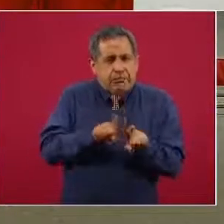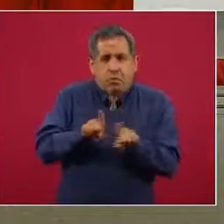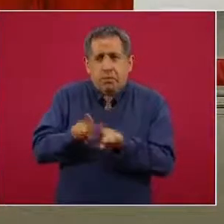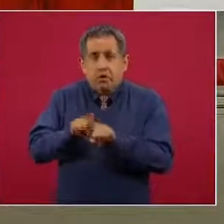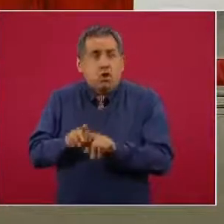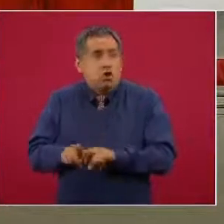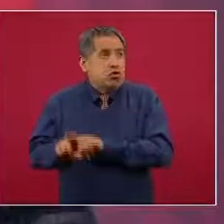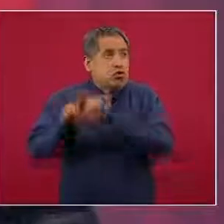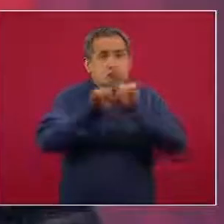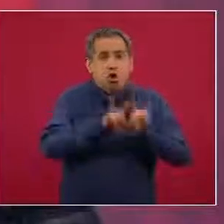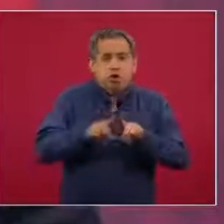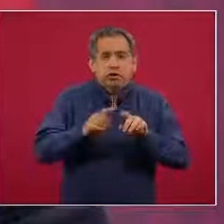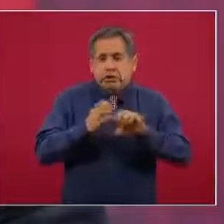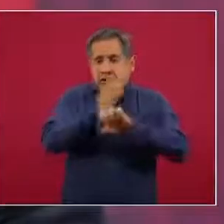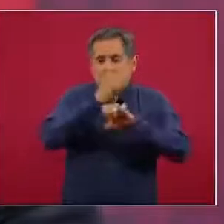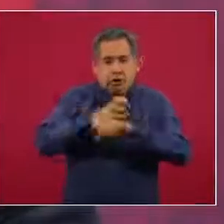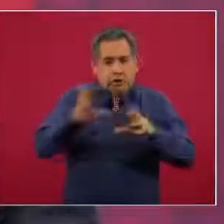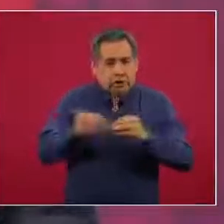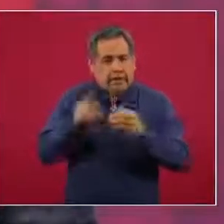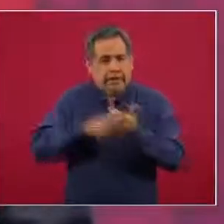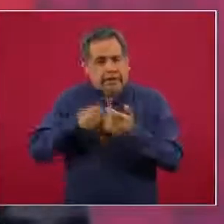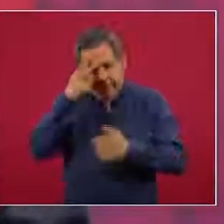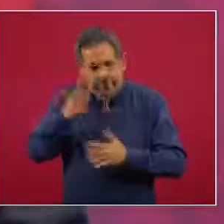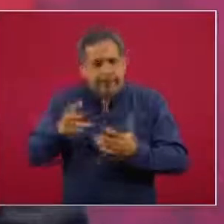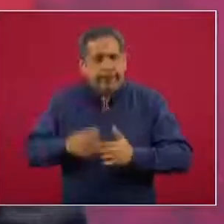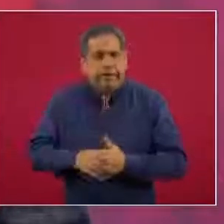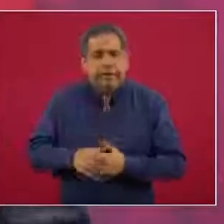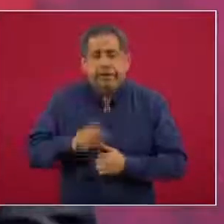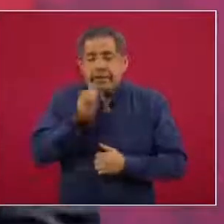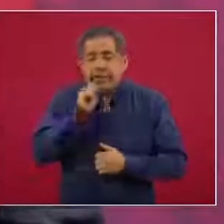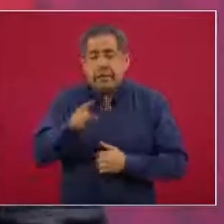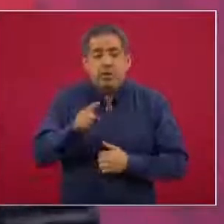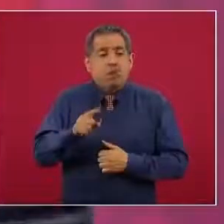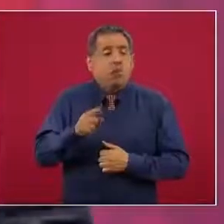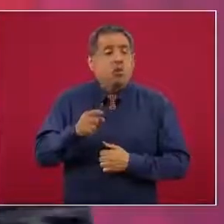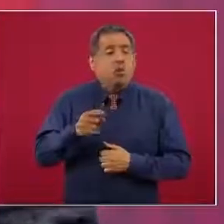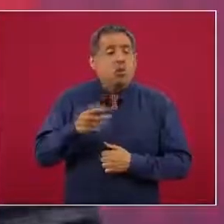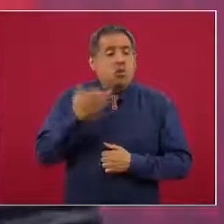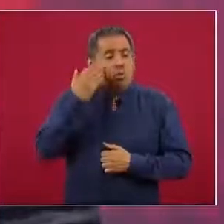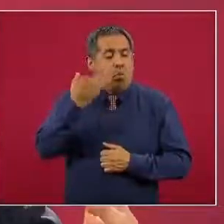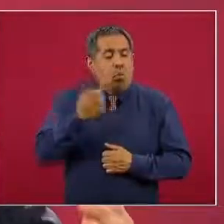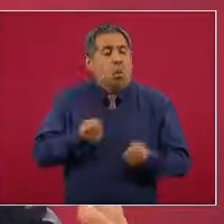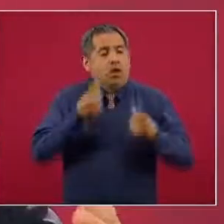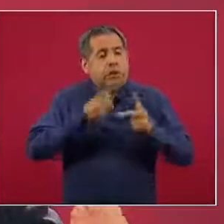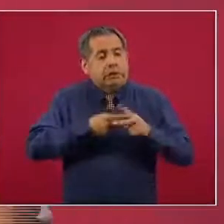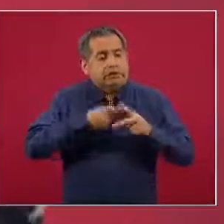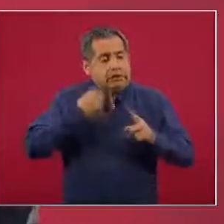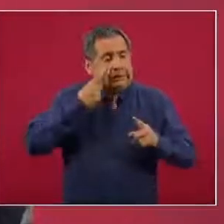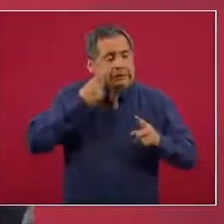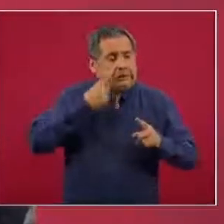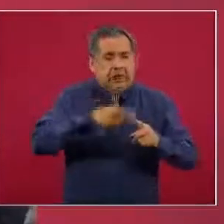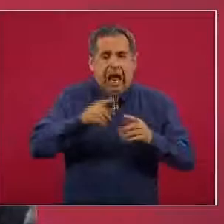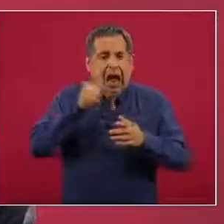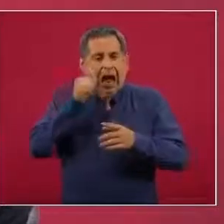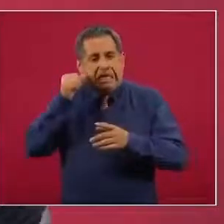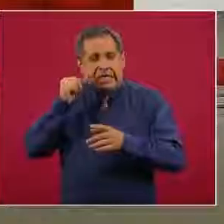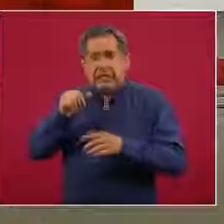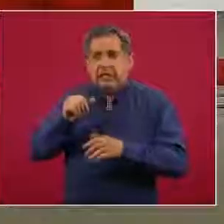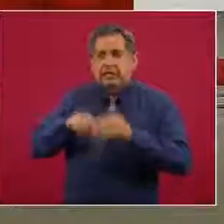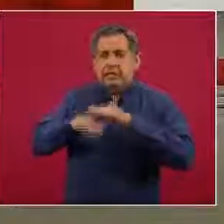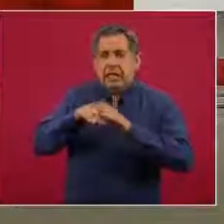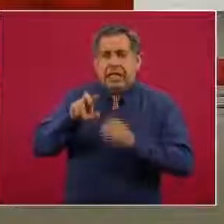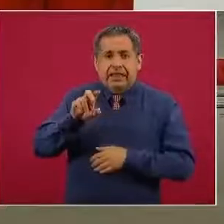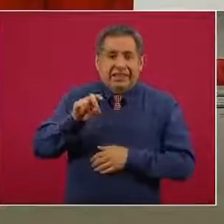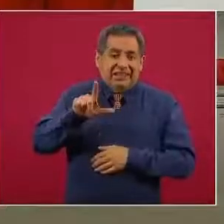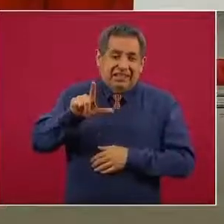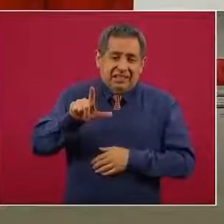a lo largo del tiempo, en México, y la trayectoria o la tendencia. Ayer llegó a 37, hoy está